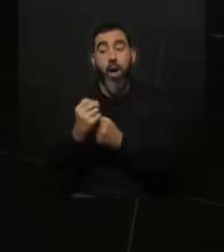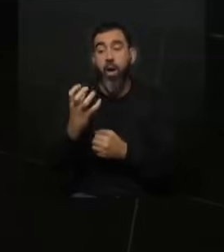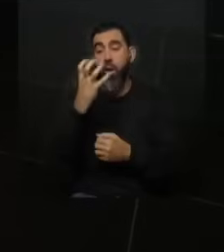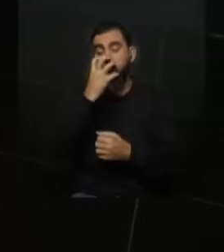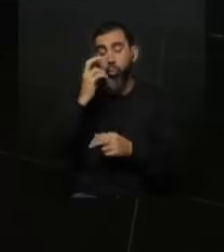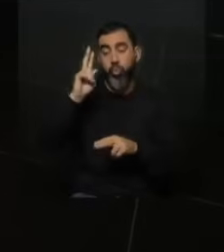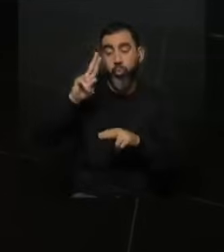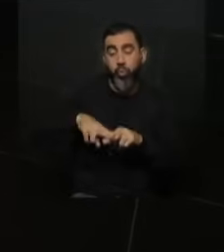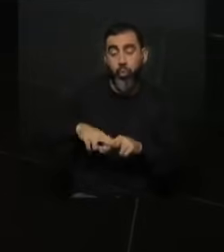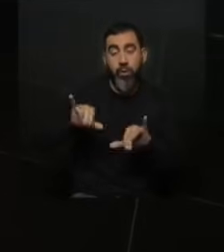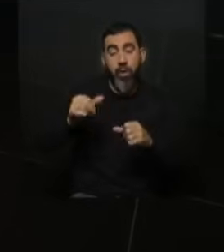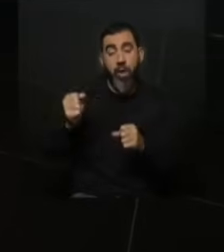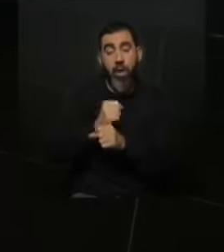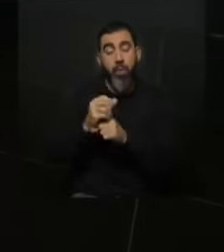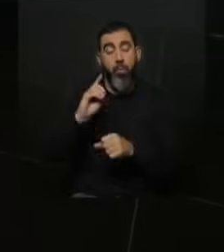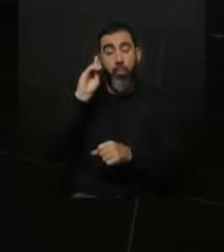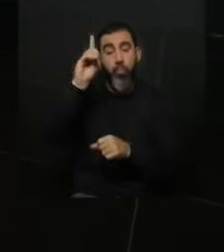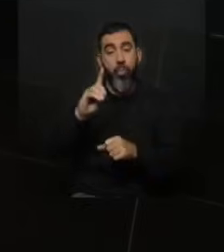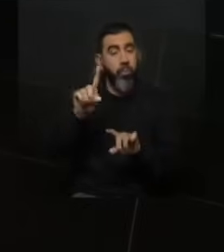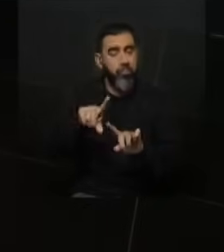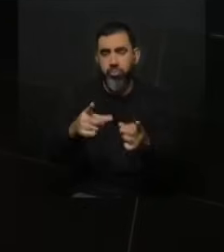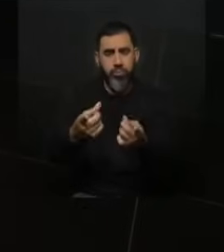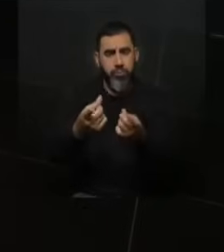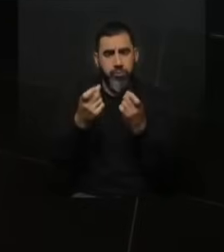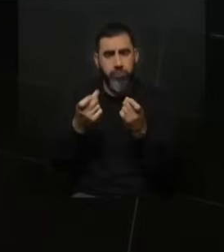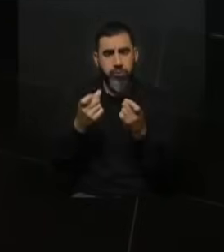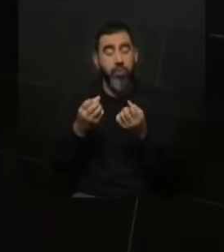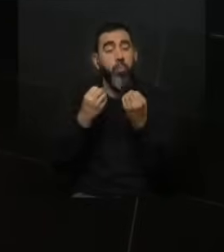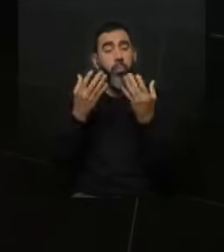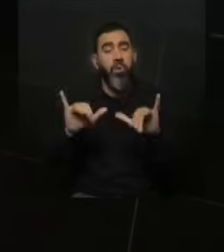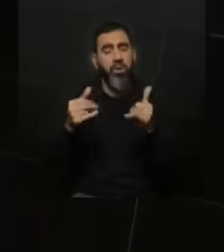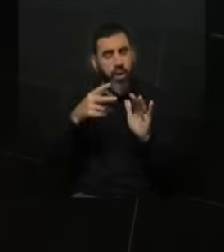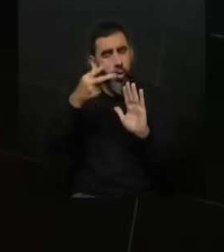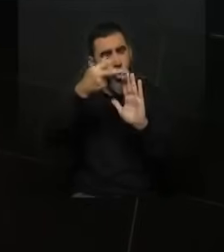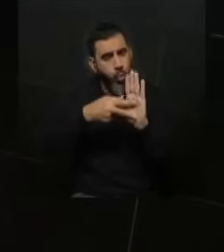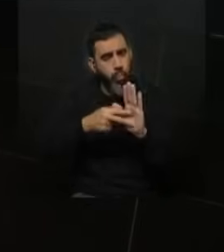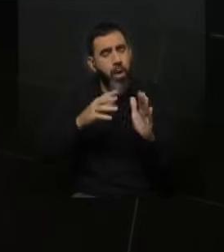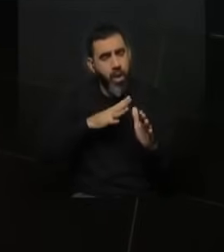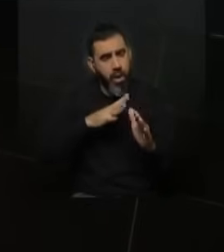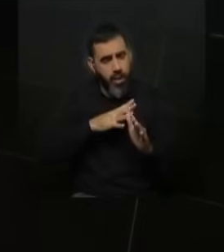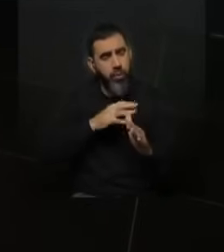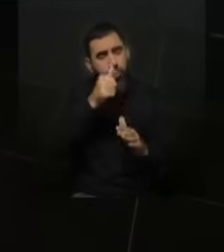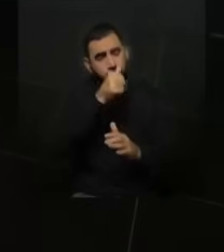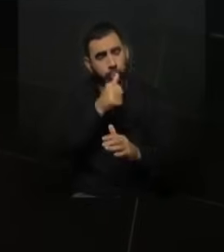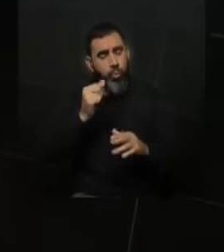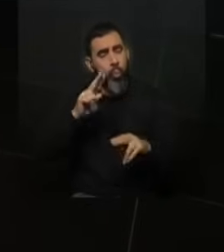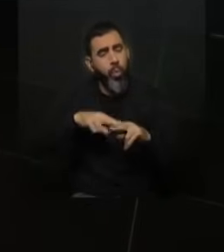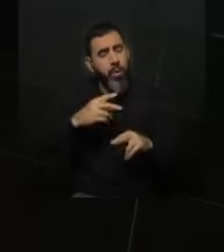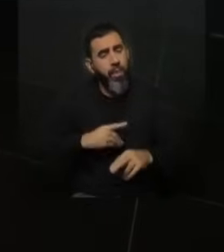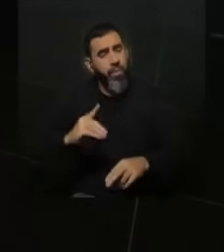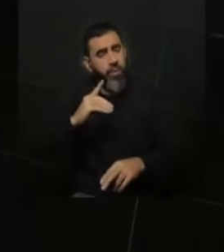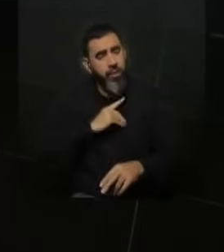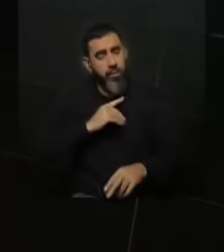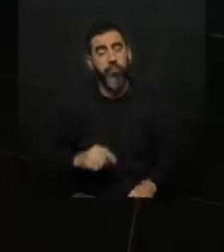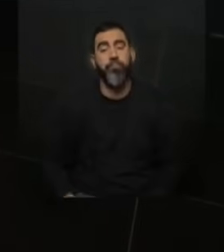aprobado por la cámara de representantes no es necesario por entender que ya hay normativa que ofrece condiciones para tener una muerte digna